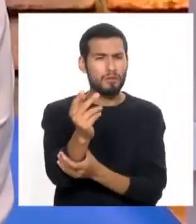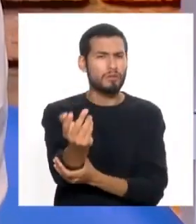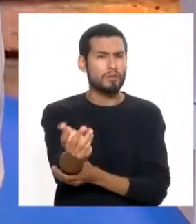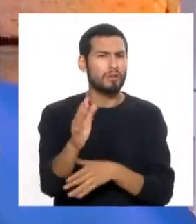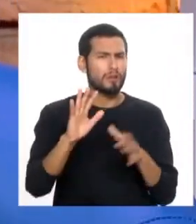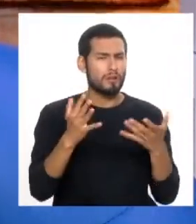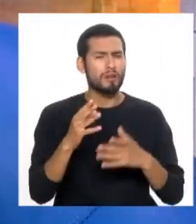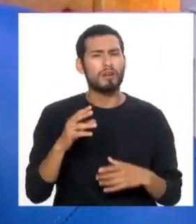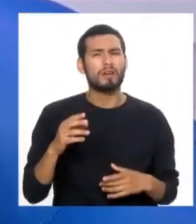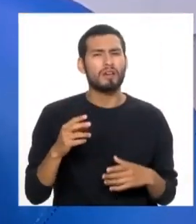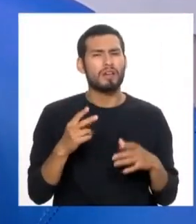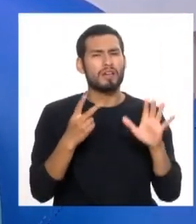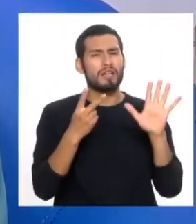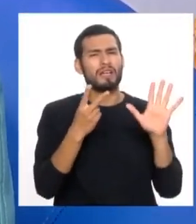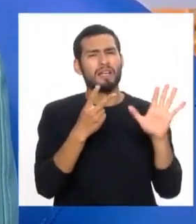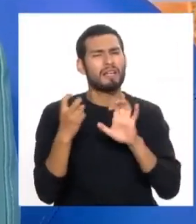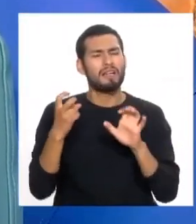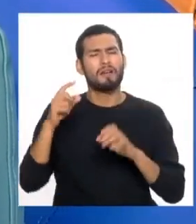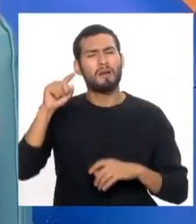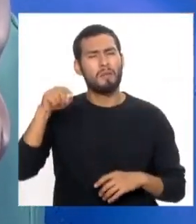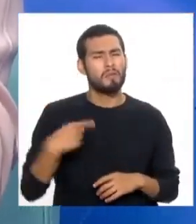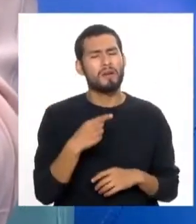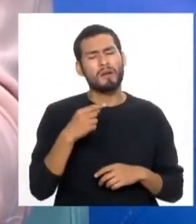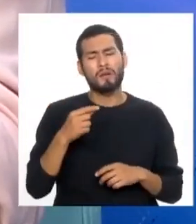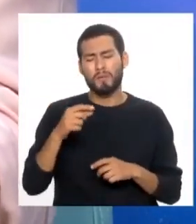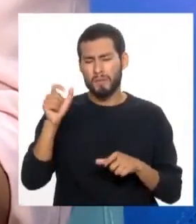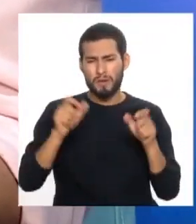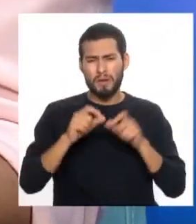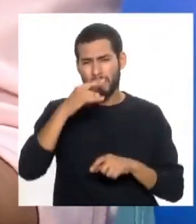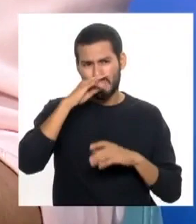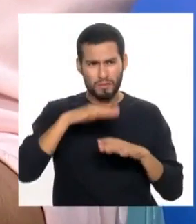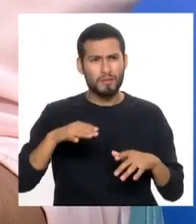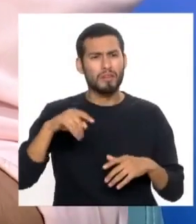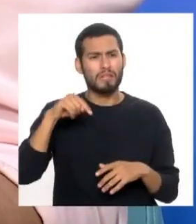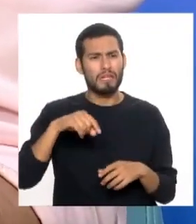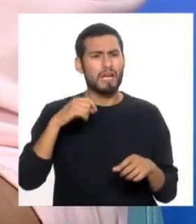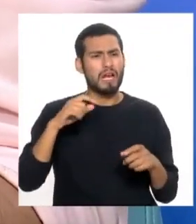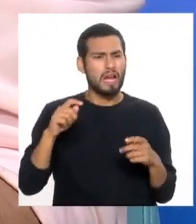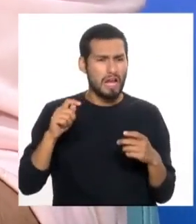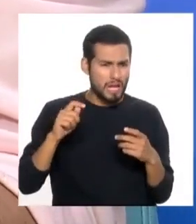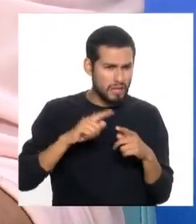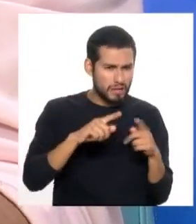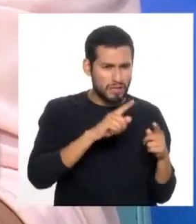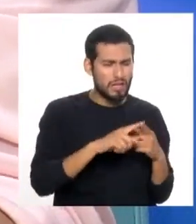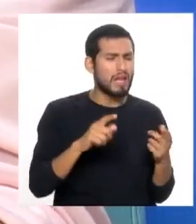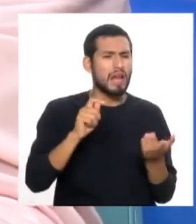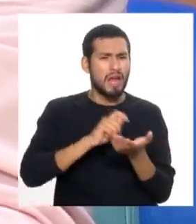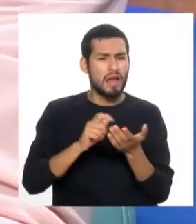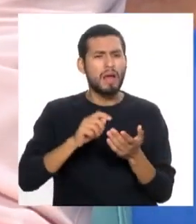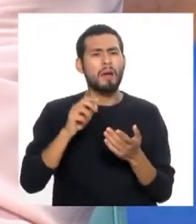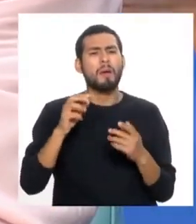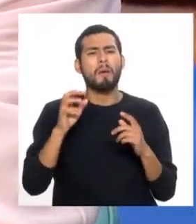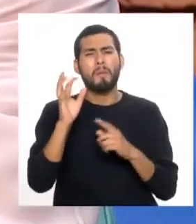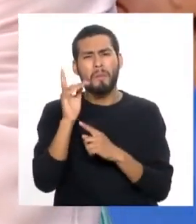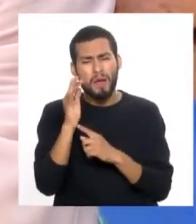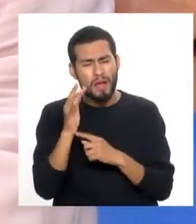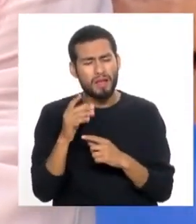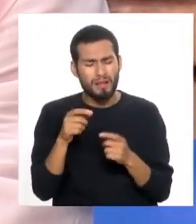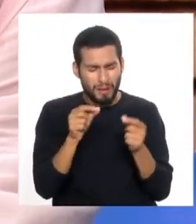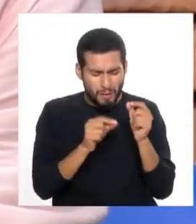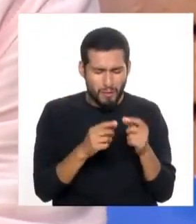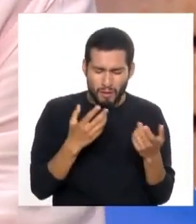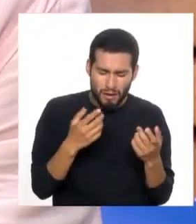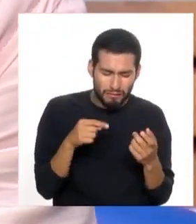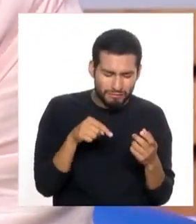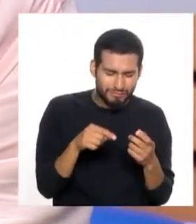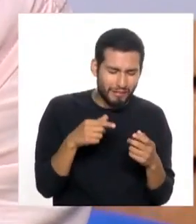de 700.000 personas, niños, que siguen haciendo sus tareas con velas y con lámparas de querosene. Para ello,